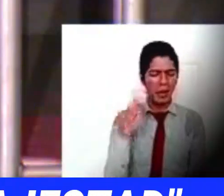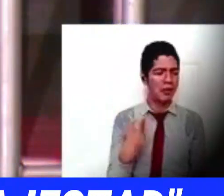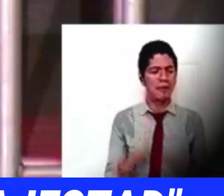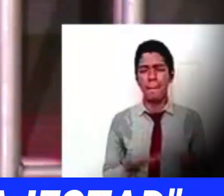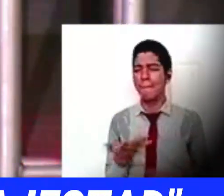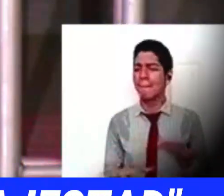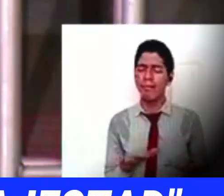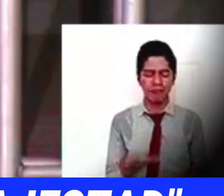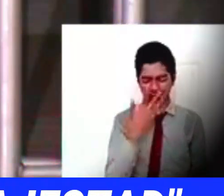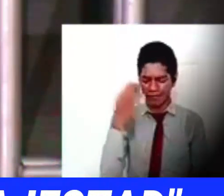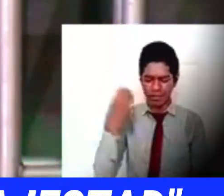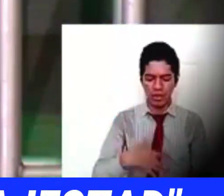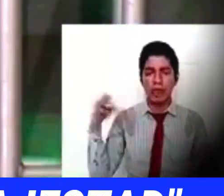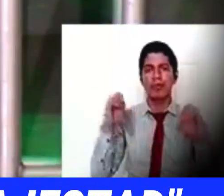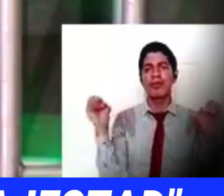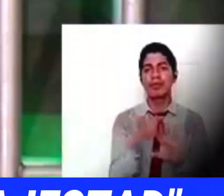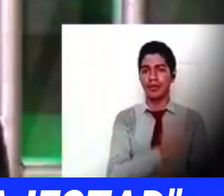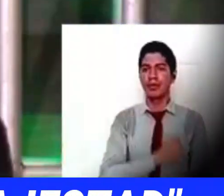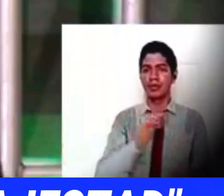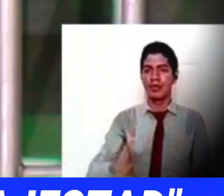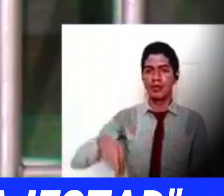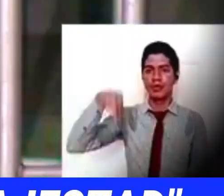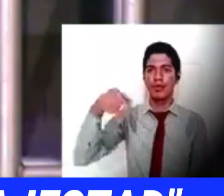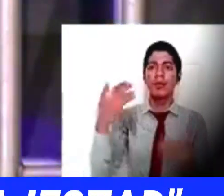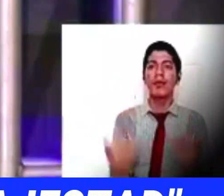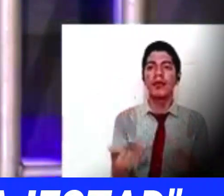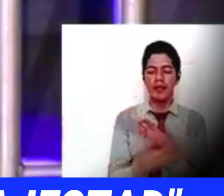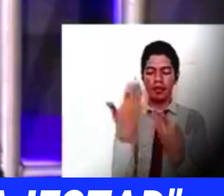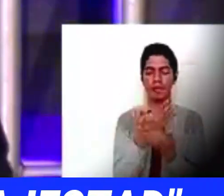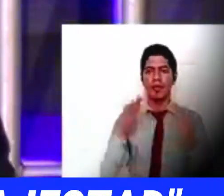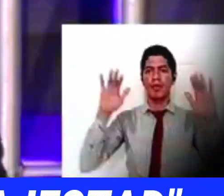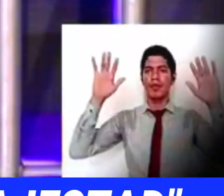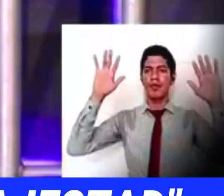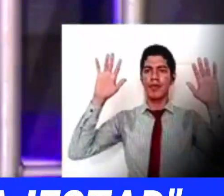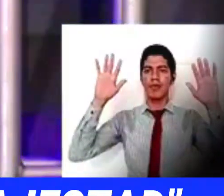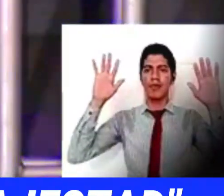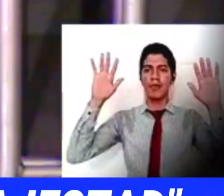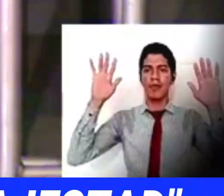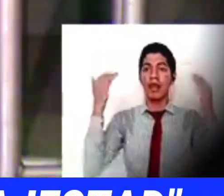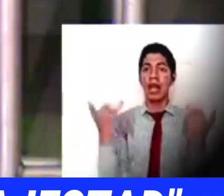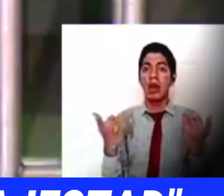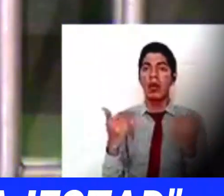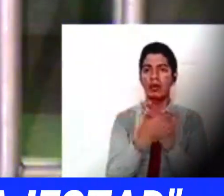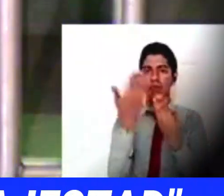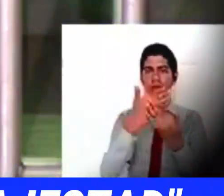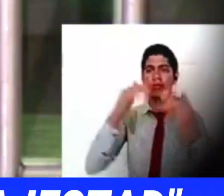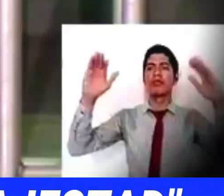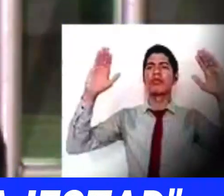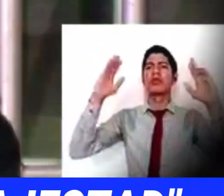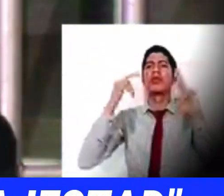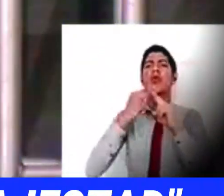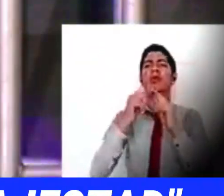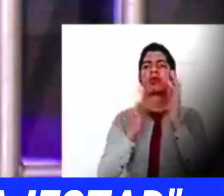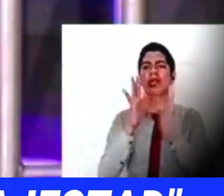Colócate de pie, vas a levantar las manos. Levanta las manos. Vamos a invocar el nombre de Jesús. No te dejes limitar en esa tarde